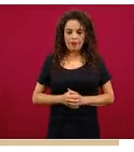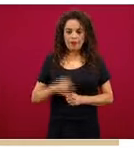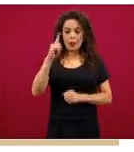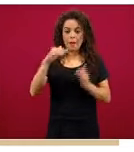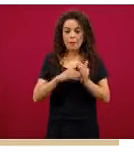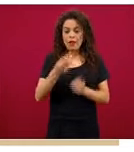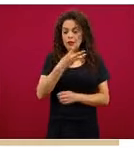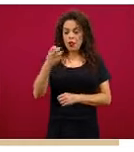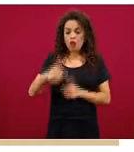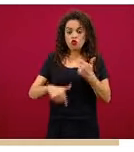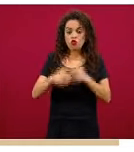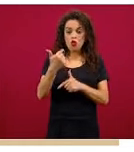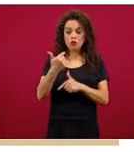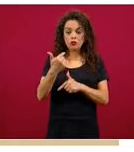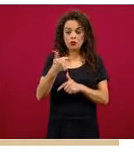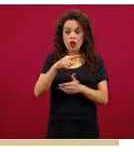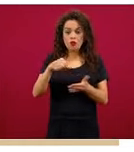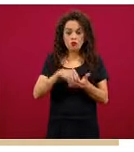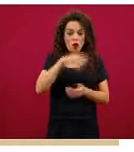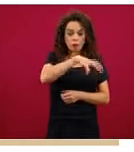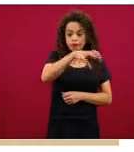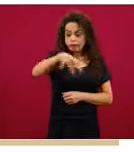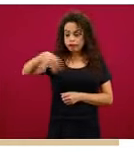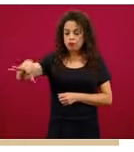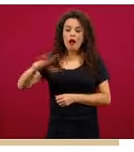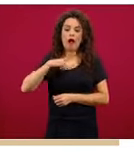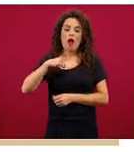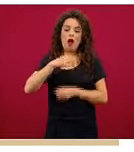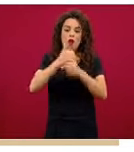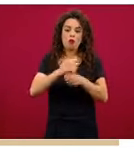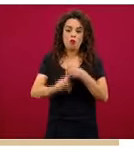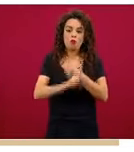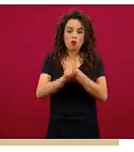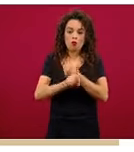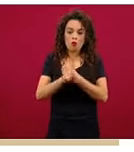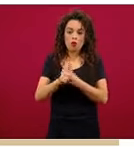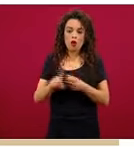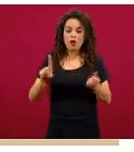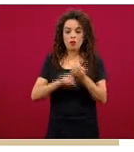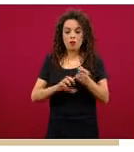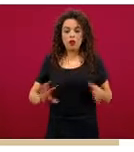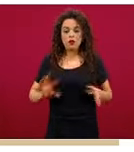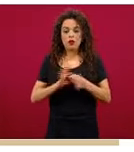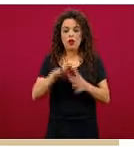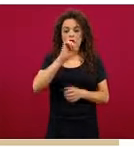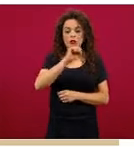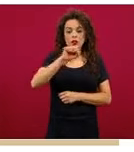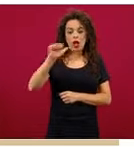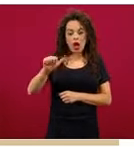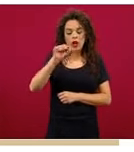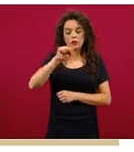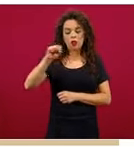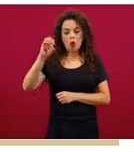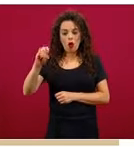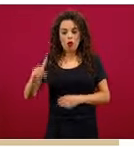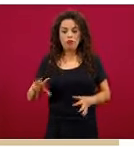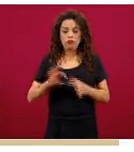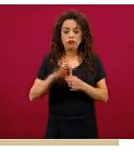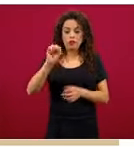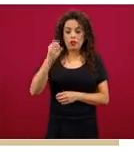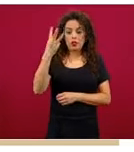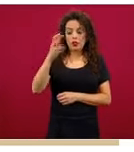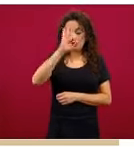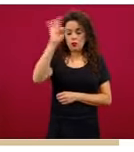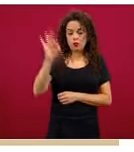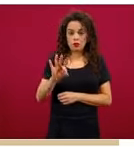localidades, teniendo esta cobertura de salud, donde los servicios de salud de Oaxaca con la Secretaría de Salud tenían la responsabilidad de atender al